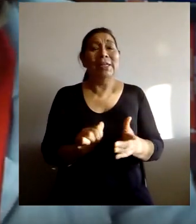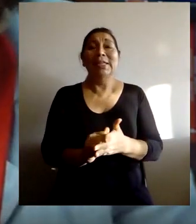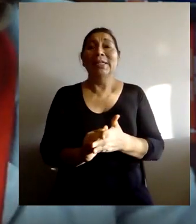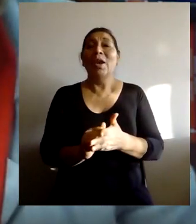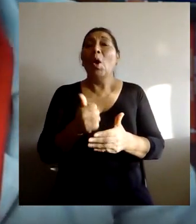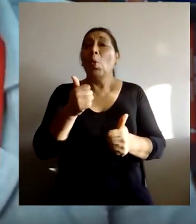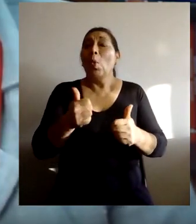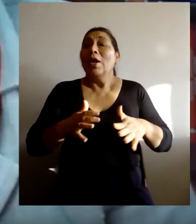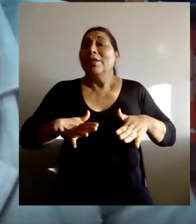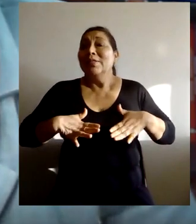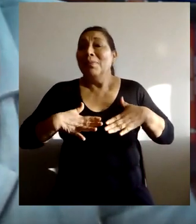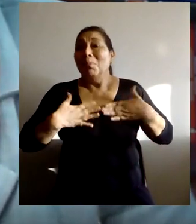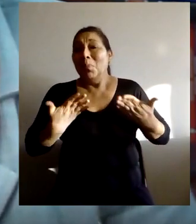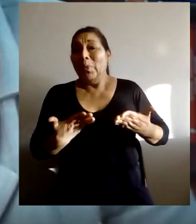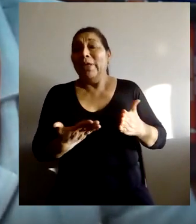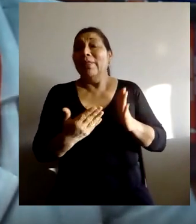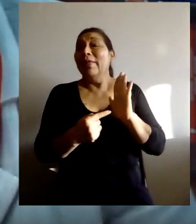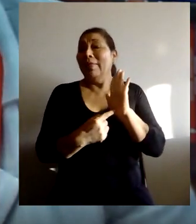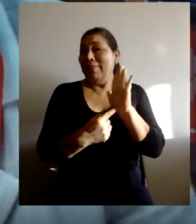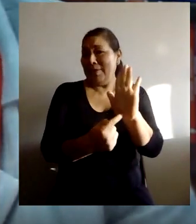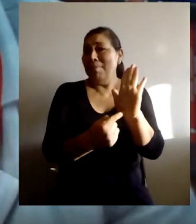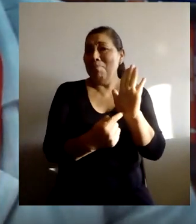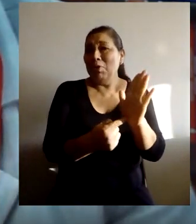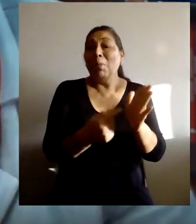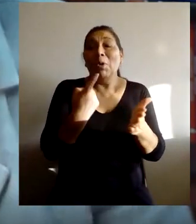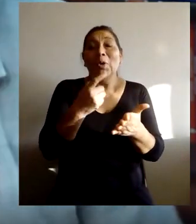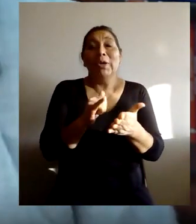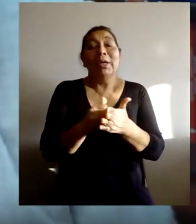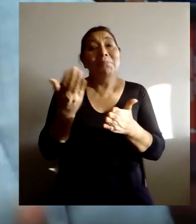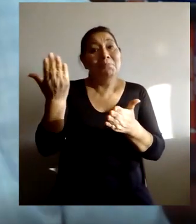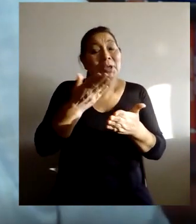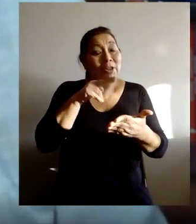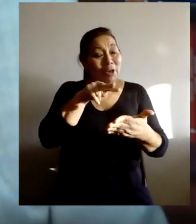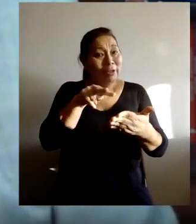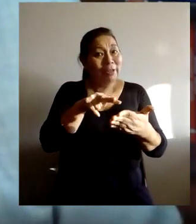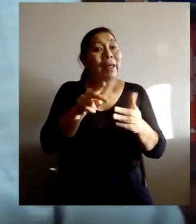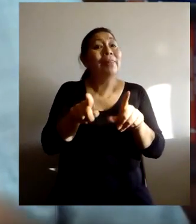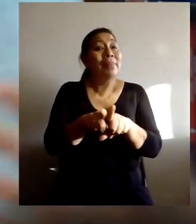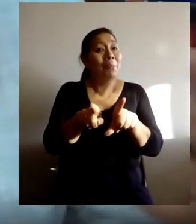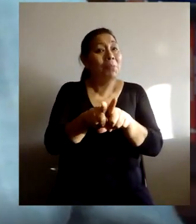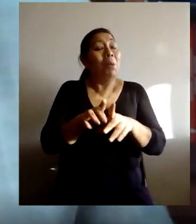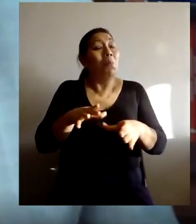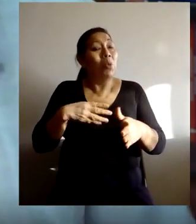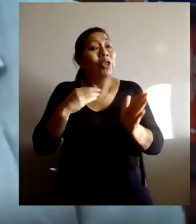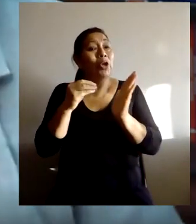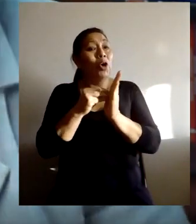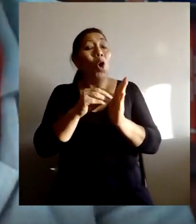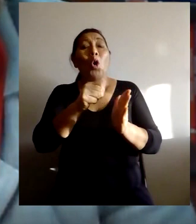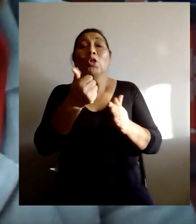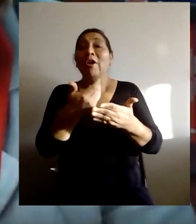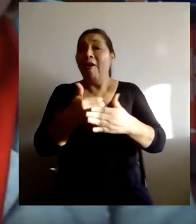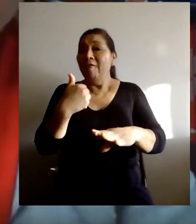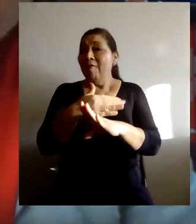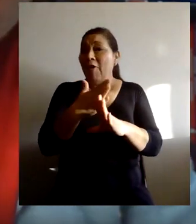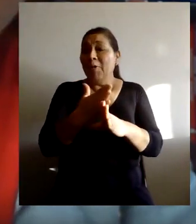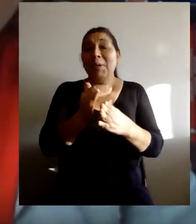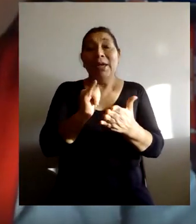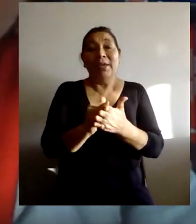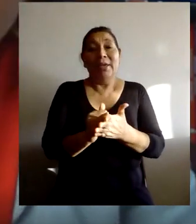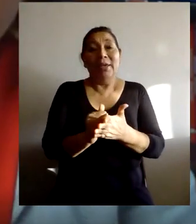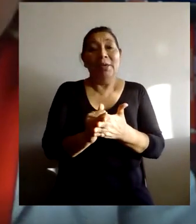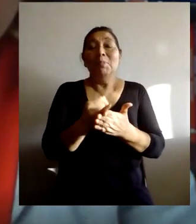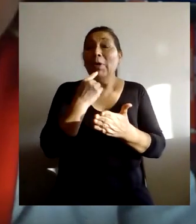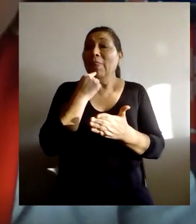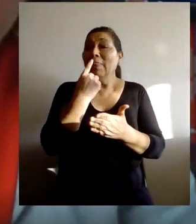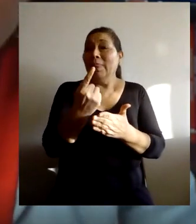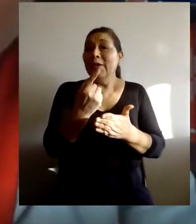único y exclusivo con el cual se puede demostrar. Por eso es que viendo nuestra realidad, también se puede demostrar con otros medios como los